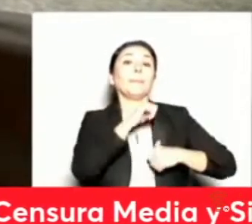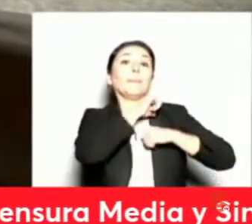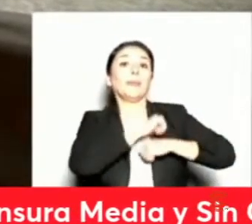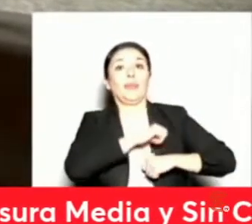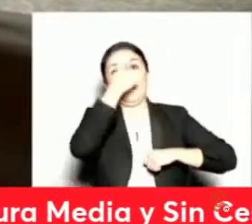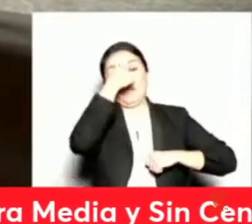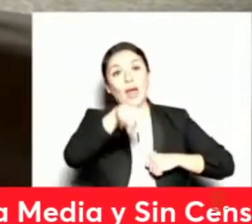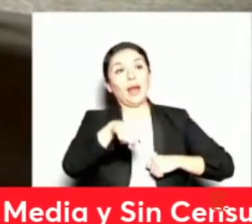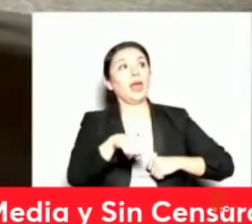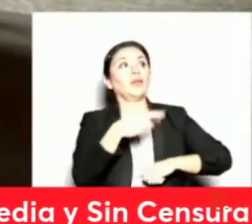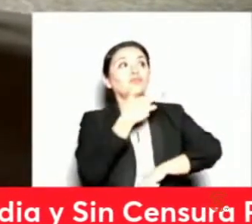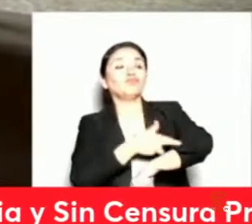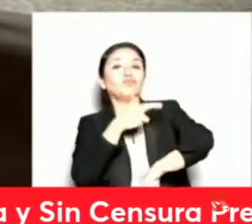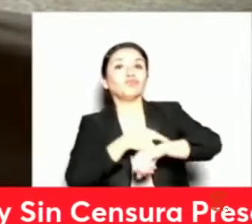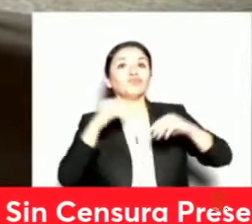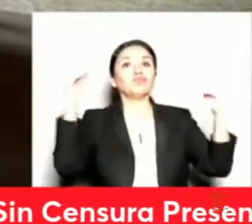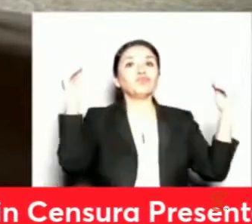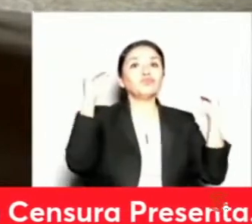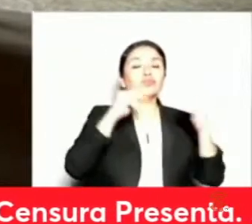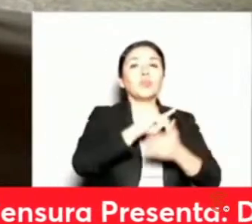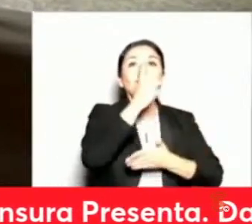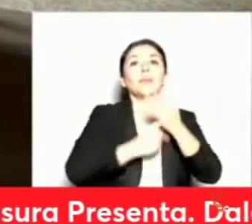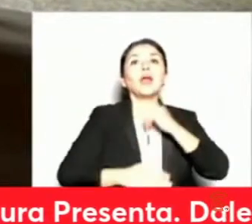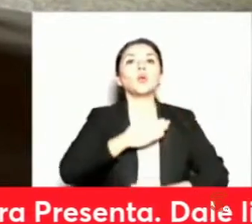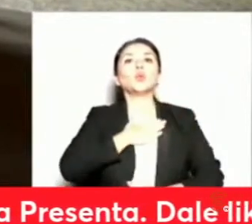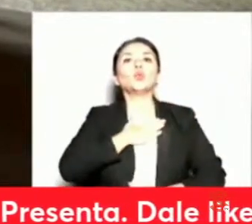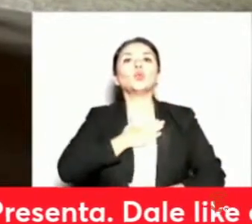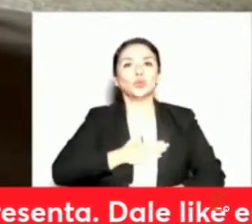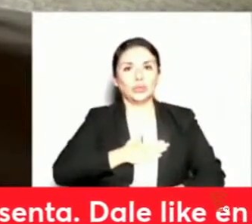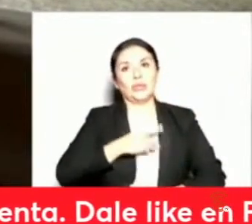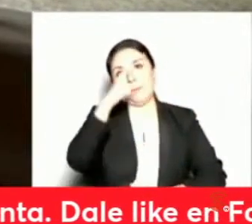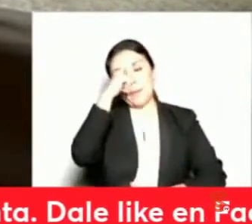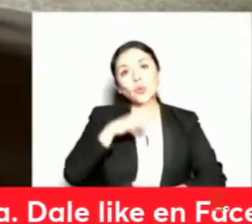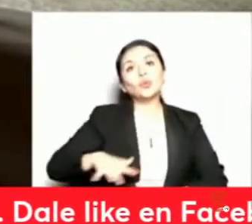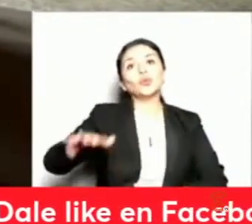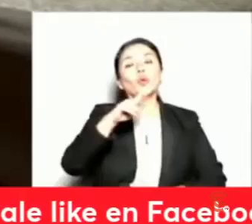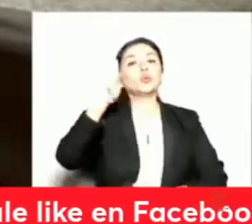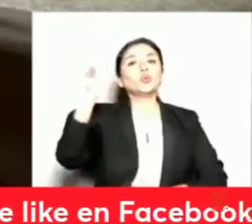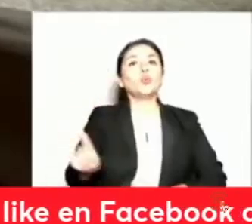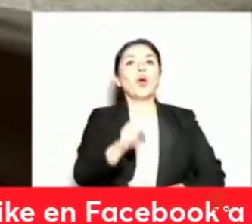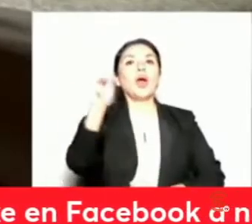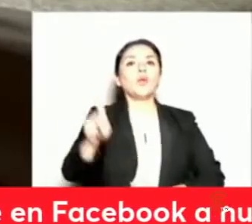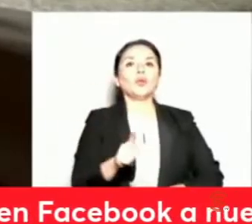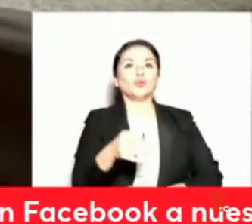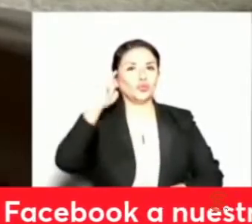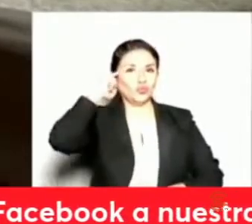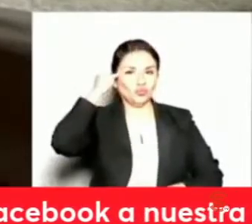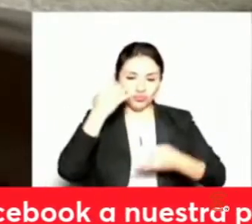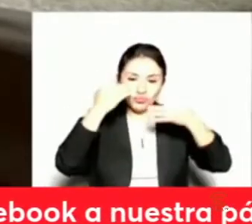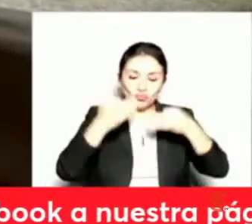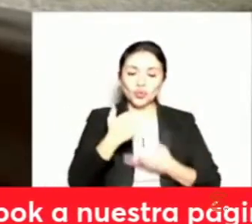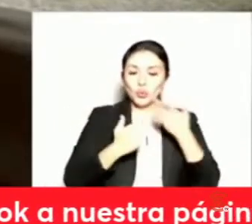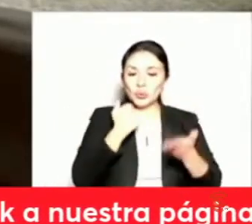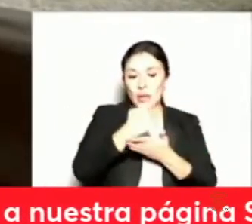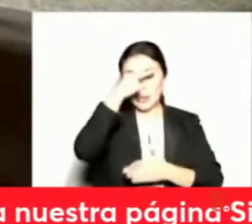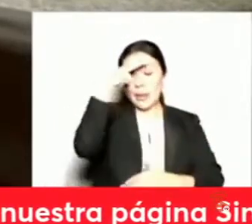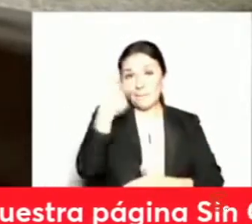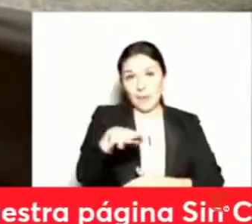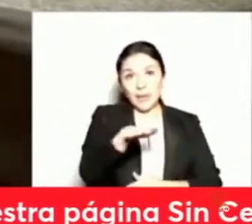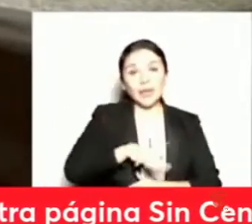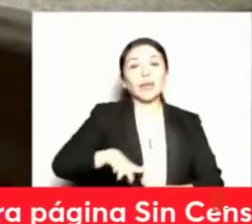encargada de llevar a cabo los planes de justicia a todos los pueblos originarios de la Ciudad de México con todo un